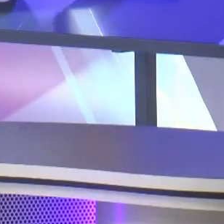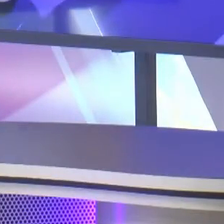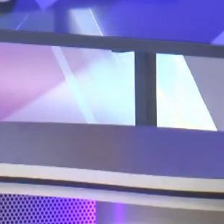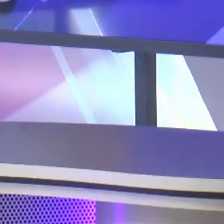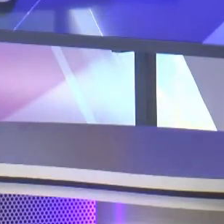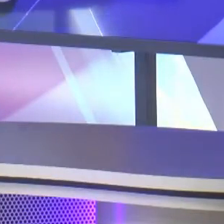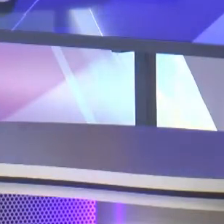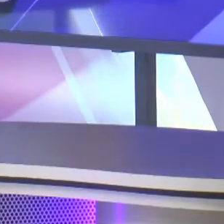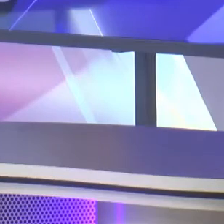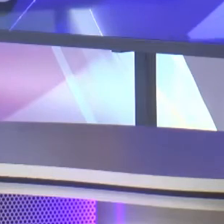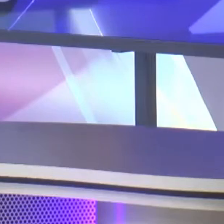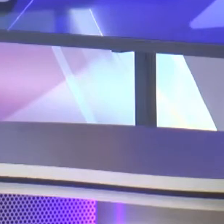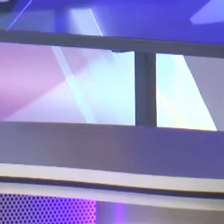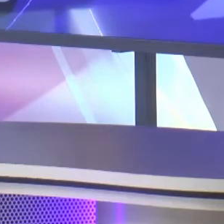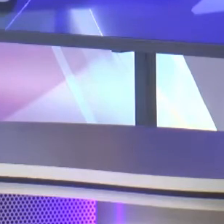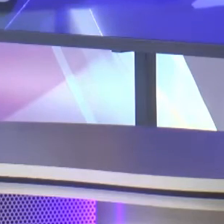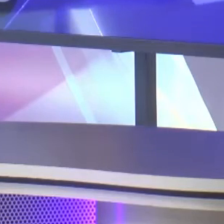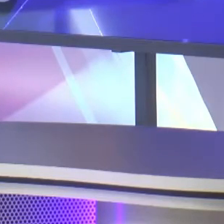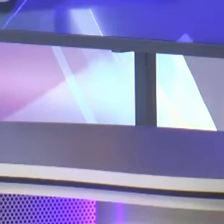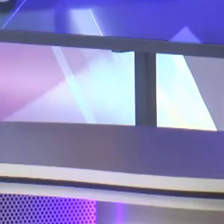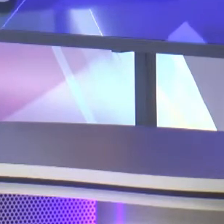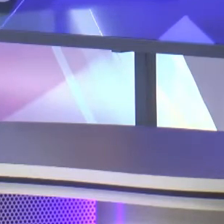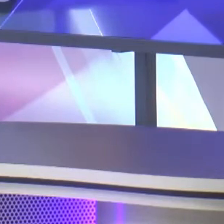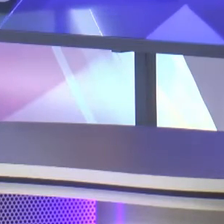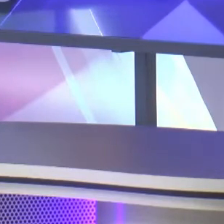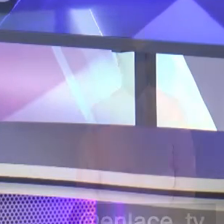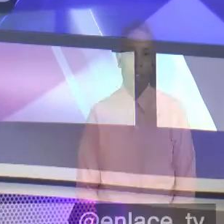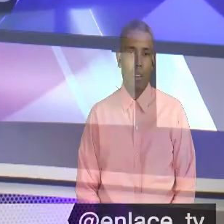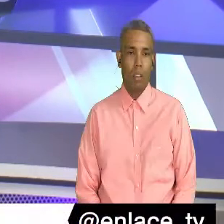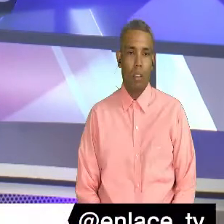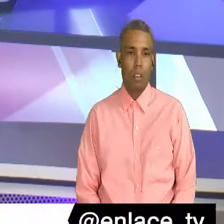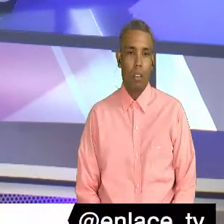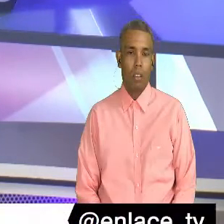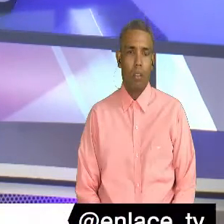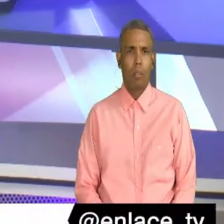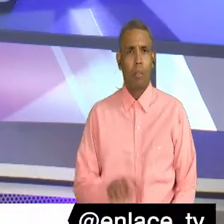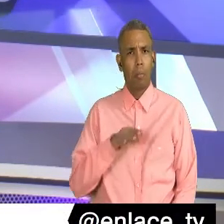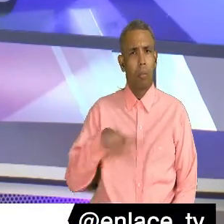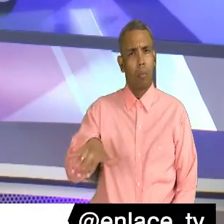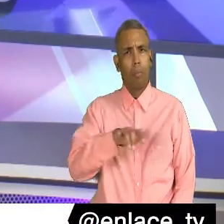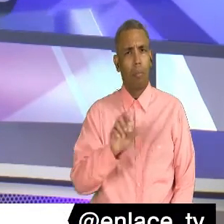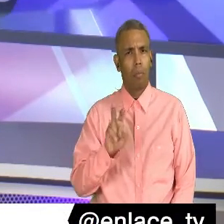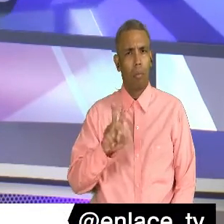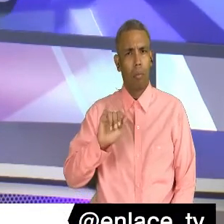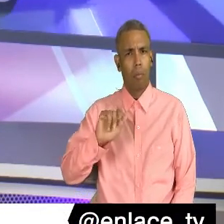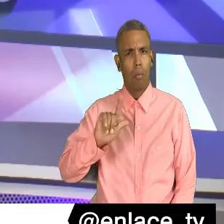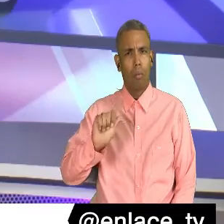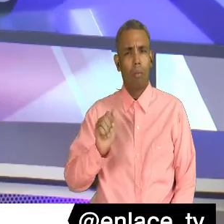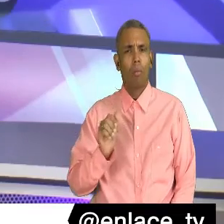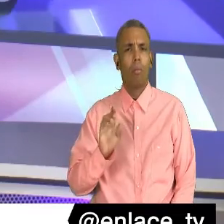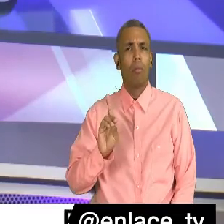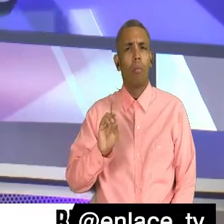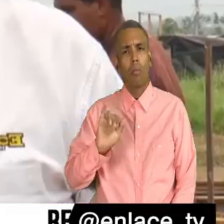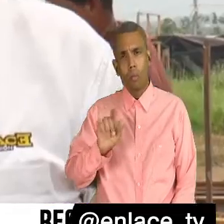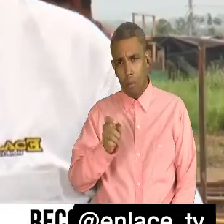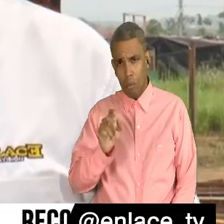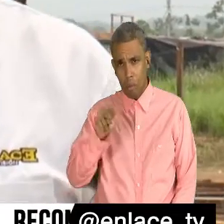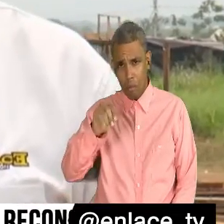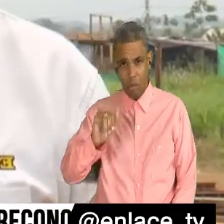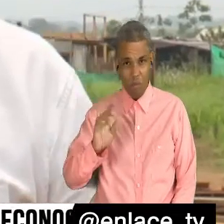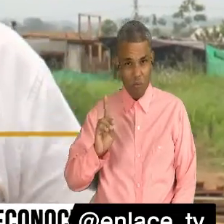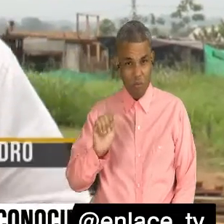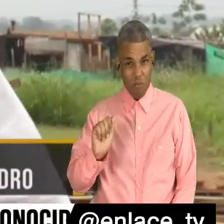Se cumple a esta hora desalojo en Villa Dignidad. Allí se encuentra Pedro Severiche con detalles de esta información. Adelante, Pedro, buenas tardes.